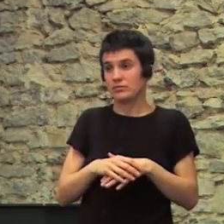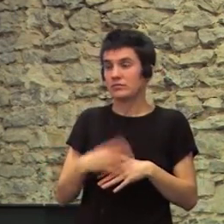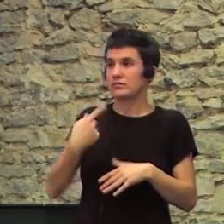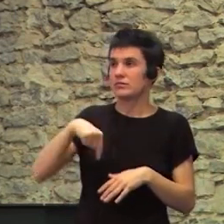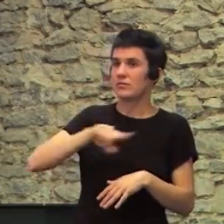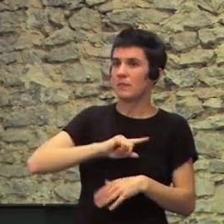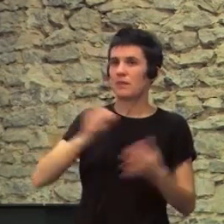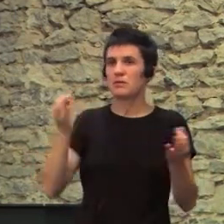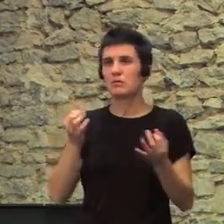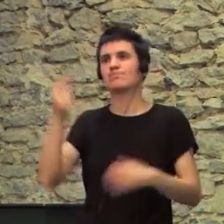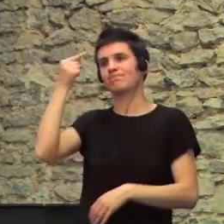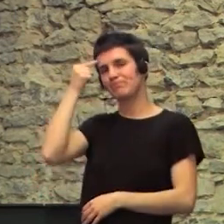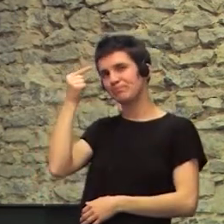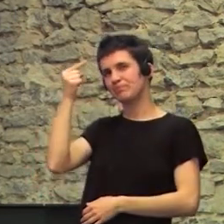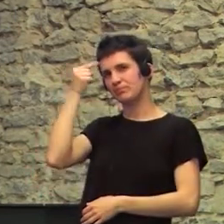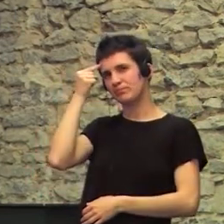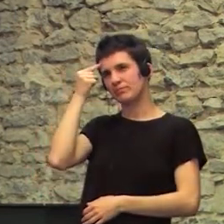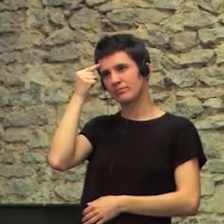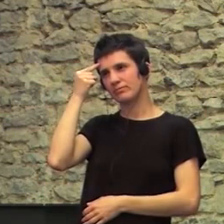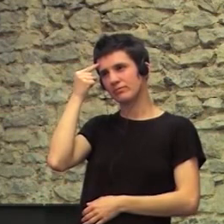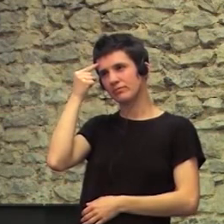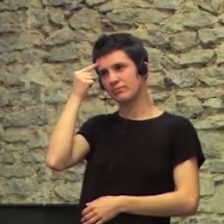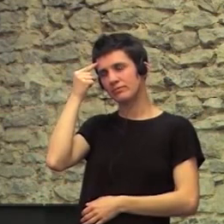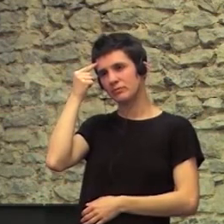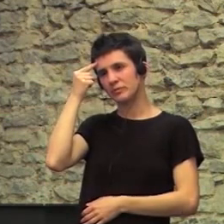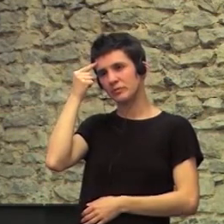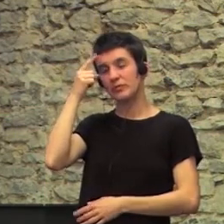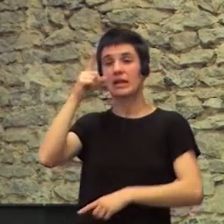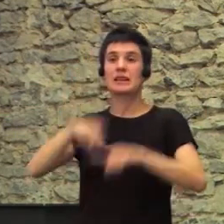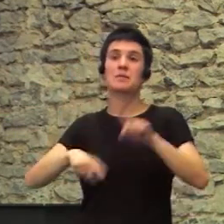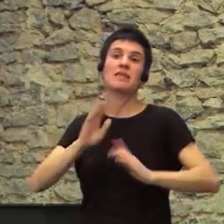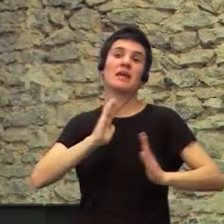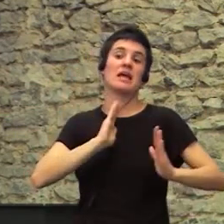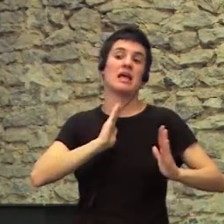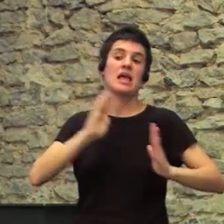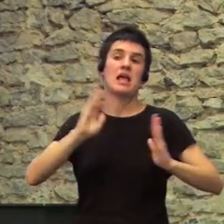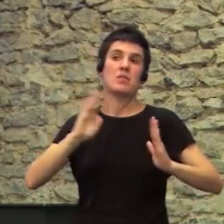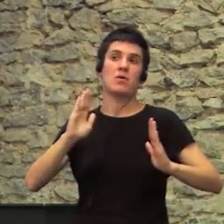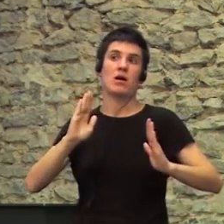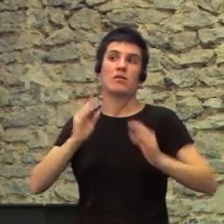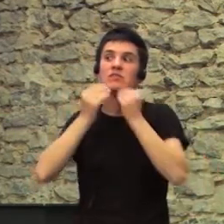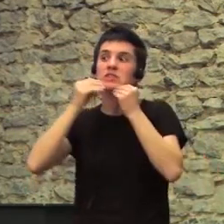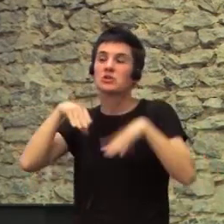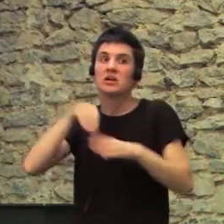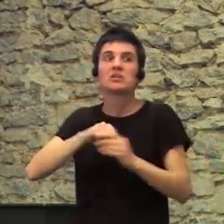tenemos que siempre tener en cuenta que depende, ¿no?, del momento histórico, pues para hablar